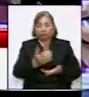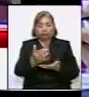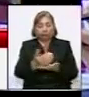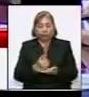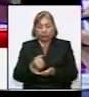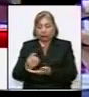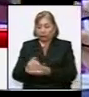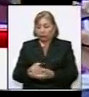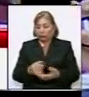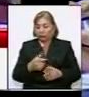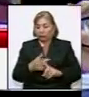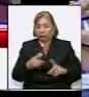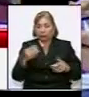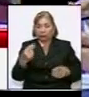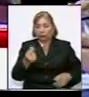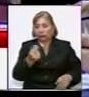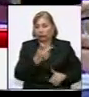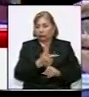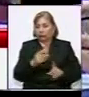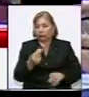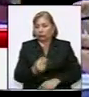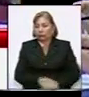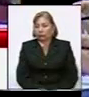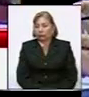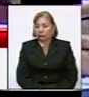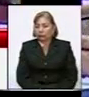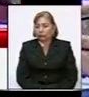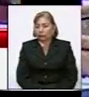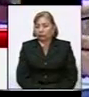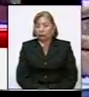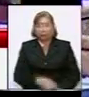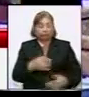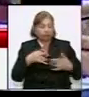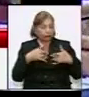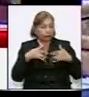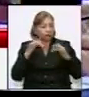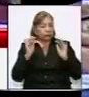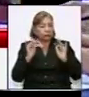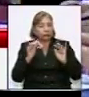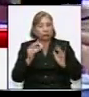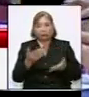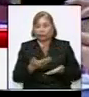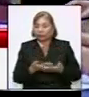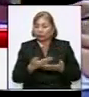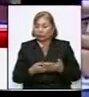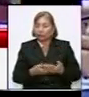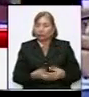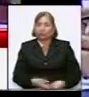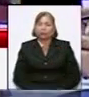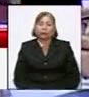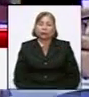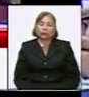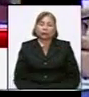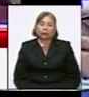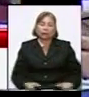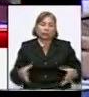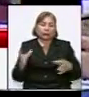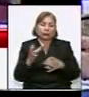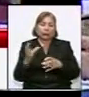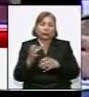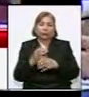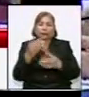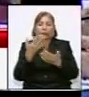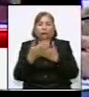su libertad de manera inmediata se ha tenido en consideración que esta norma contribuía al descongestionamiento de las